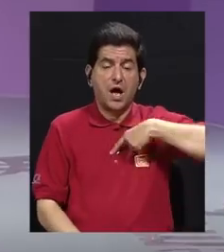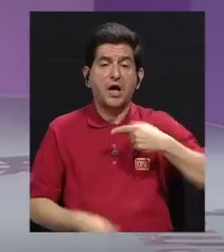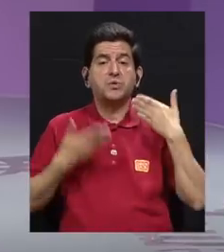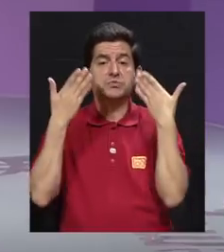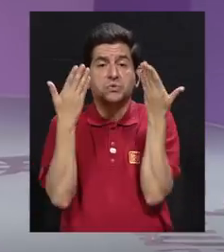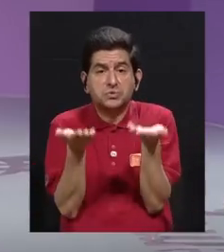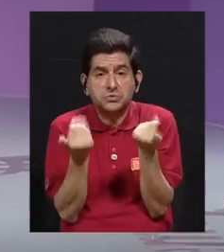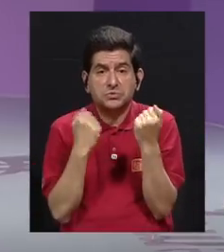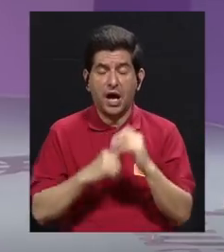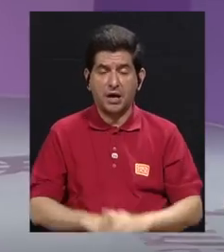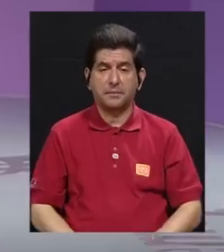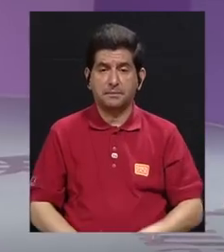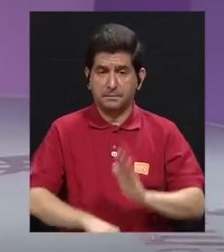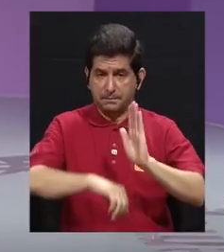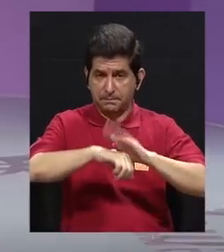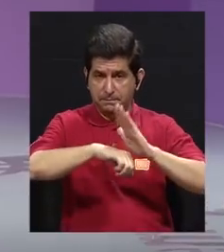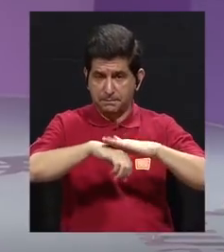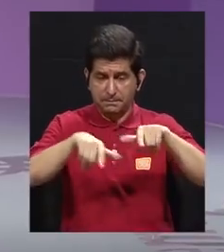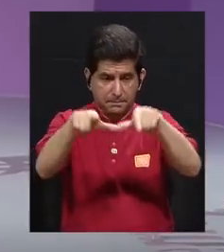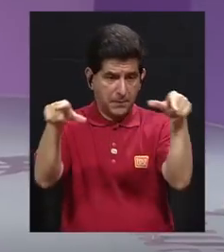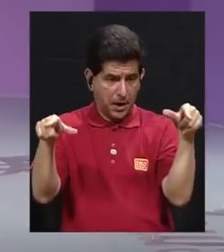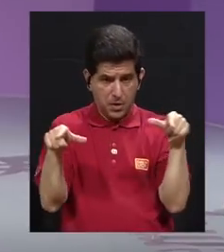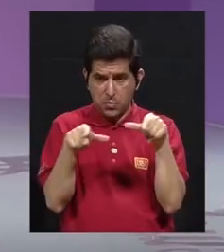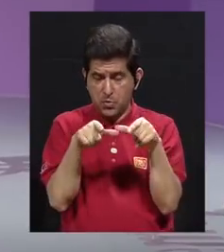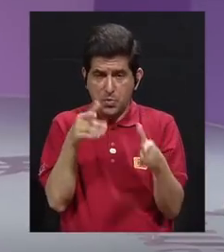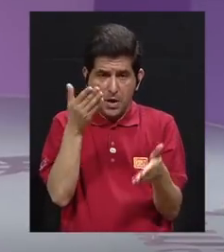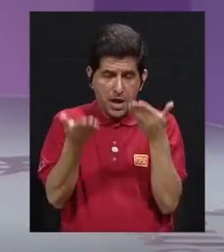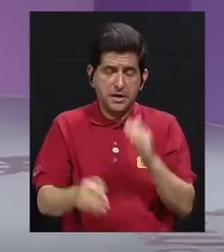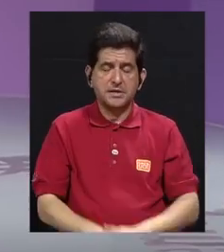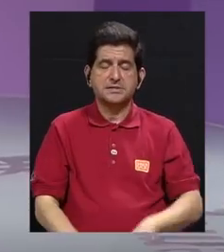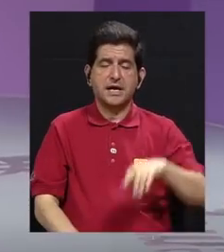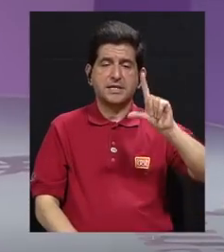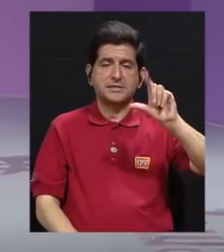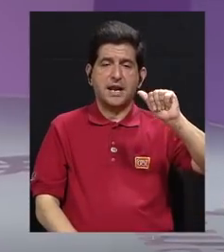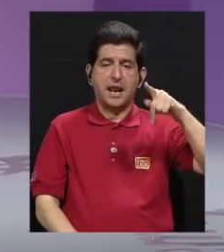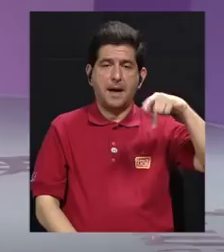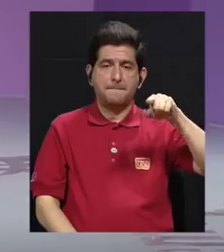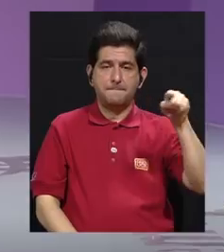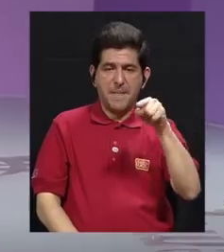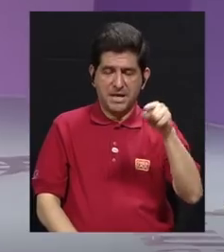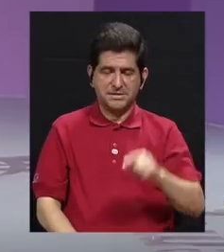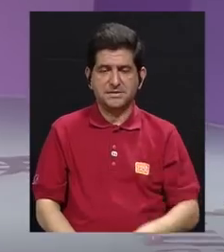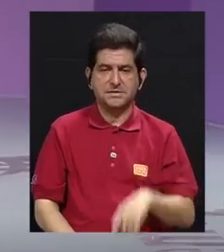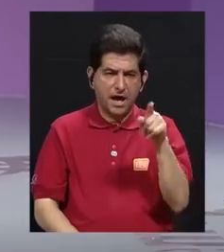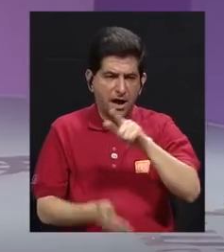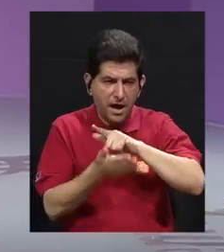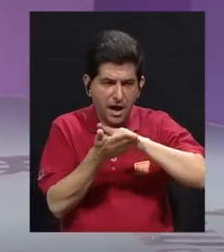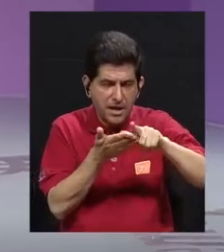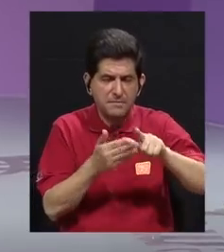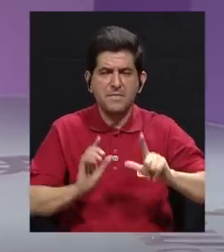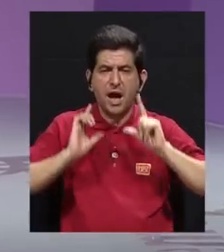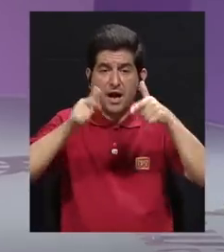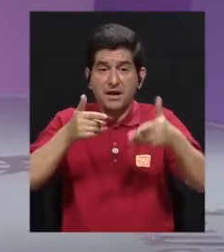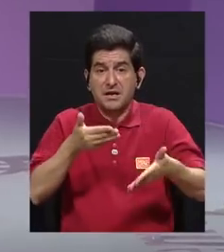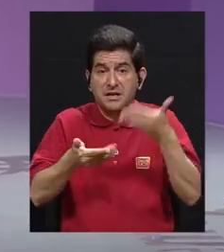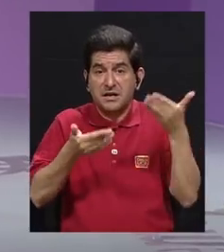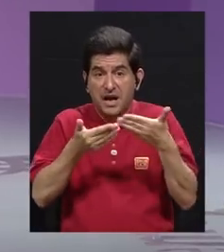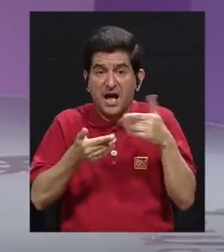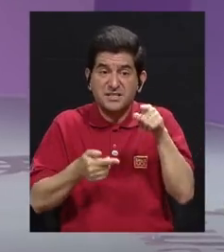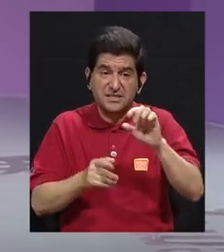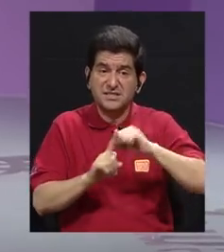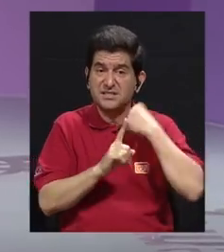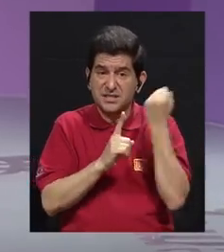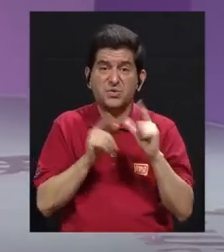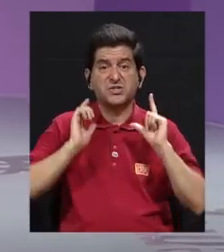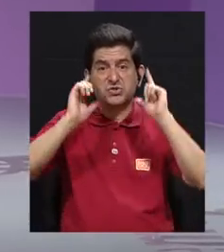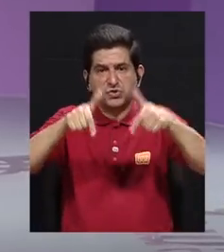casualidades, nos ha sido dado que nos presten un terreno en La Paz, donde hemos construido, hemos limpiado un